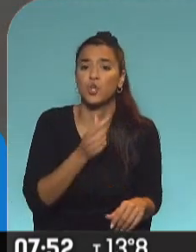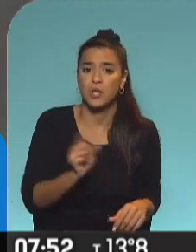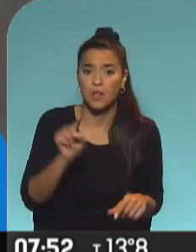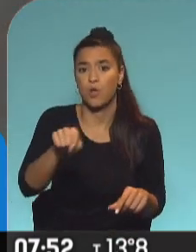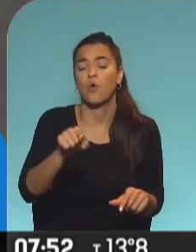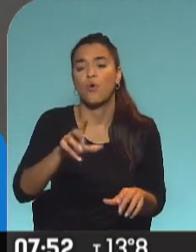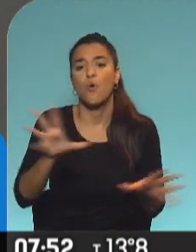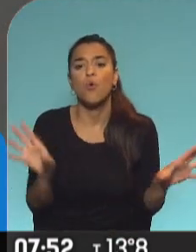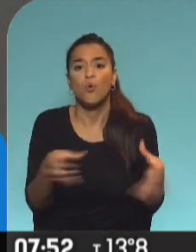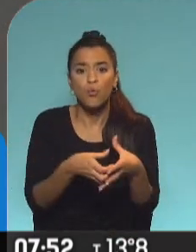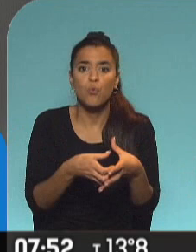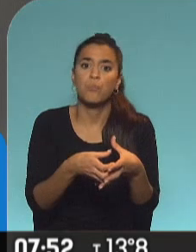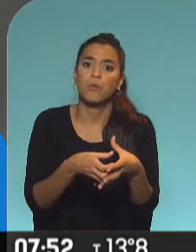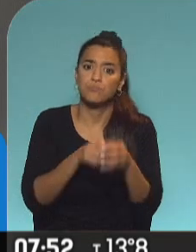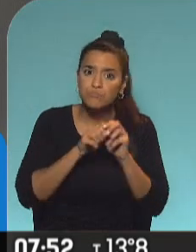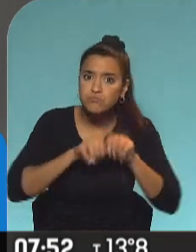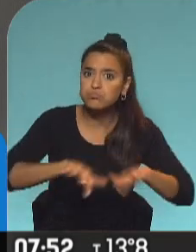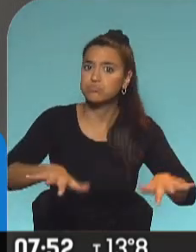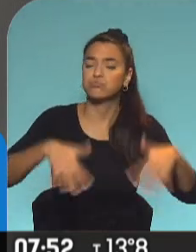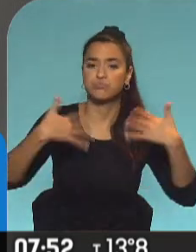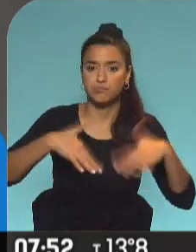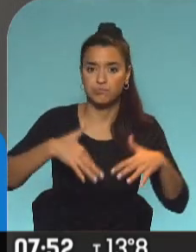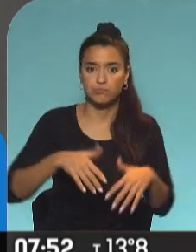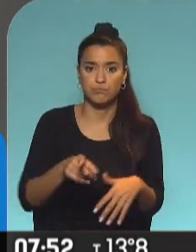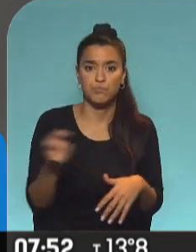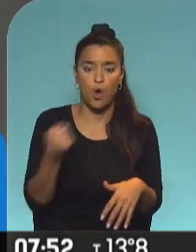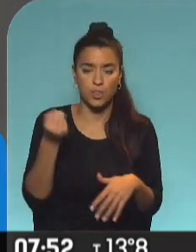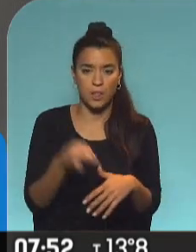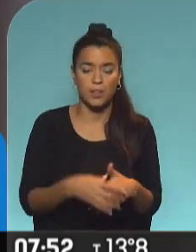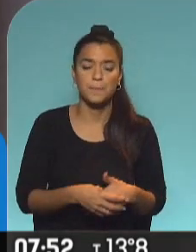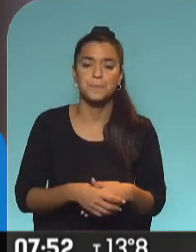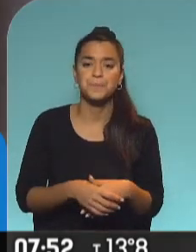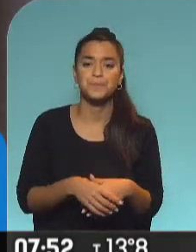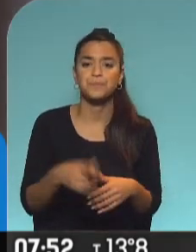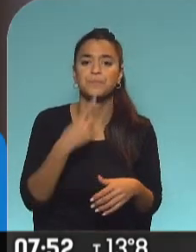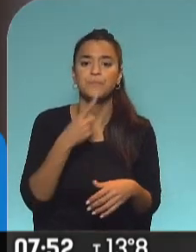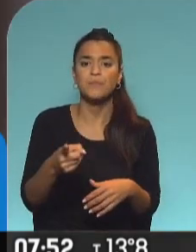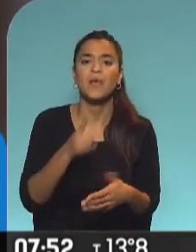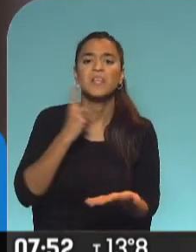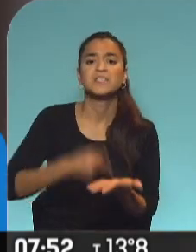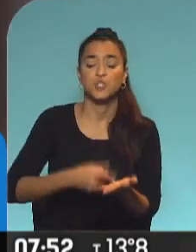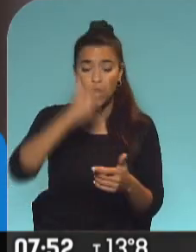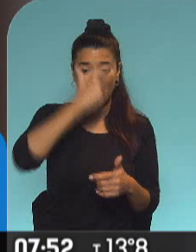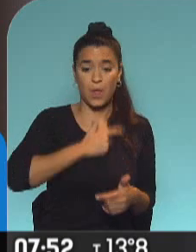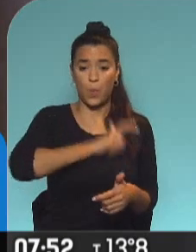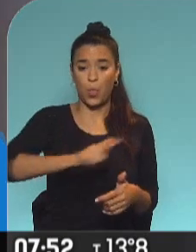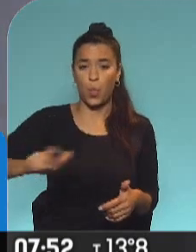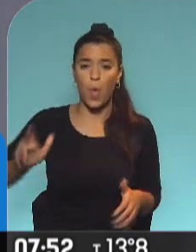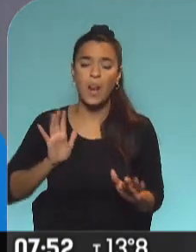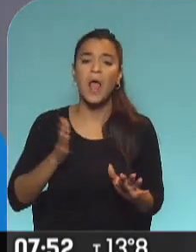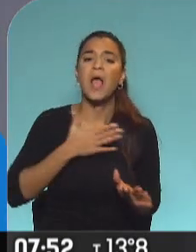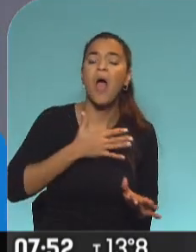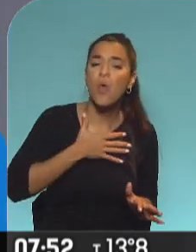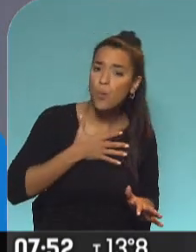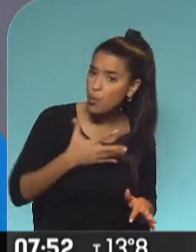grupos tuvieran cada vez más importancia a nivel mundial. Uno de los argumentos que se esgrime habitualmente es la decisión individual, ¿no? La decisión de cada uno